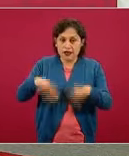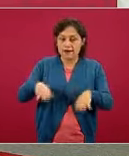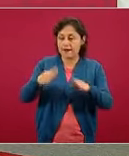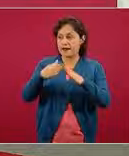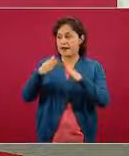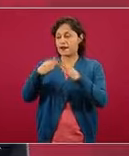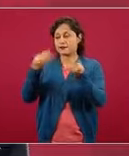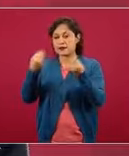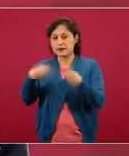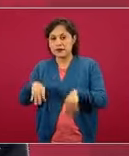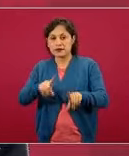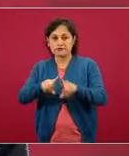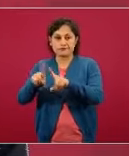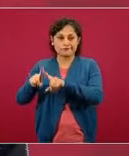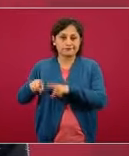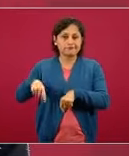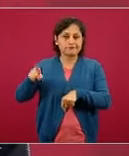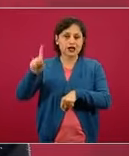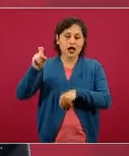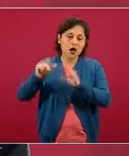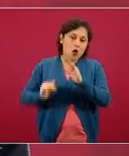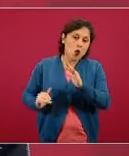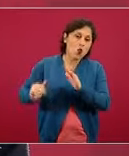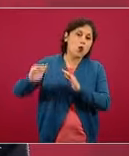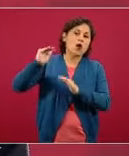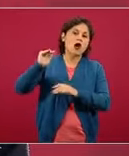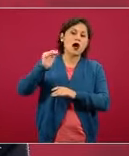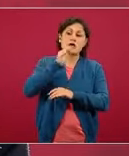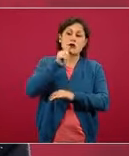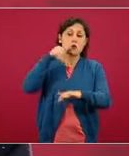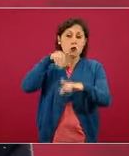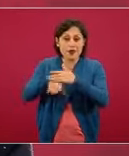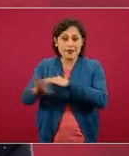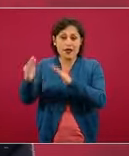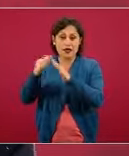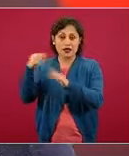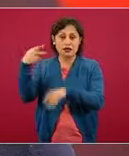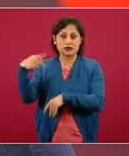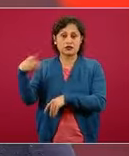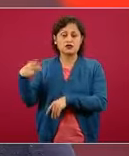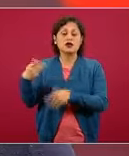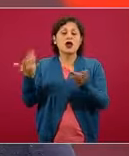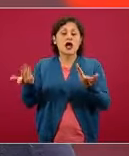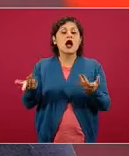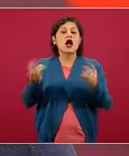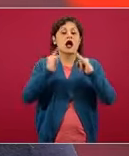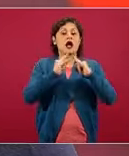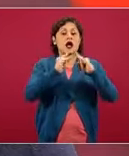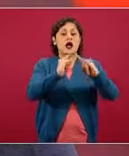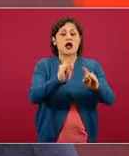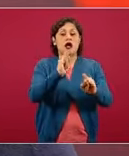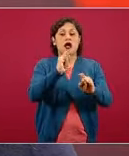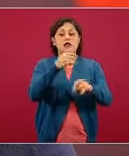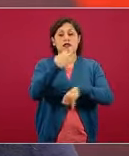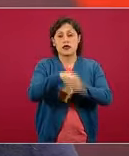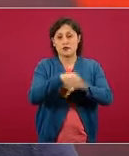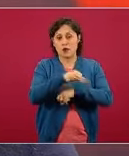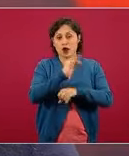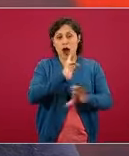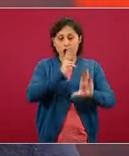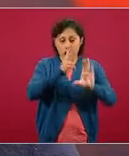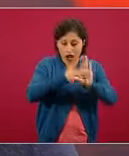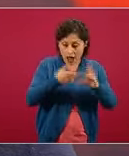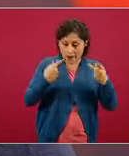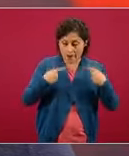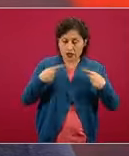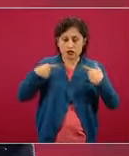que por las condiciones de sus domicilios no los pueden habitar, que al interior de los refugios y al ingresar a ellos y en